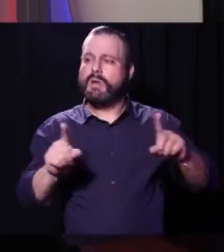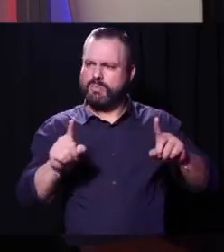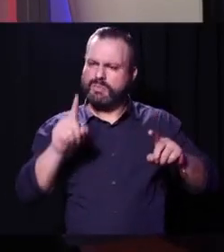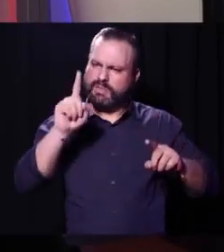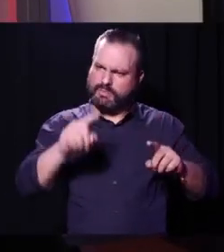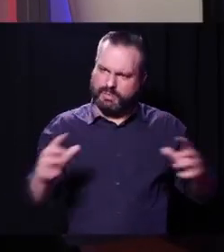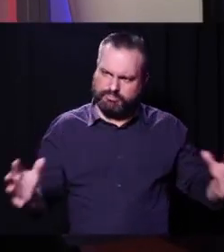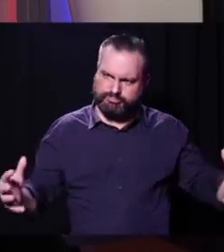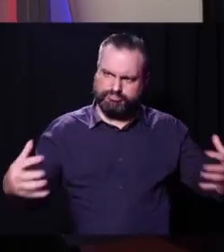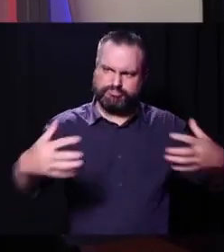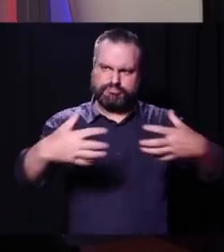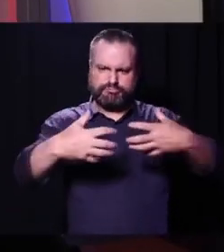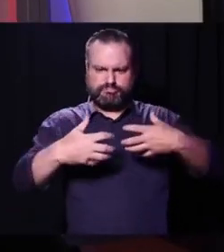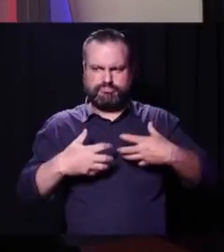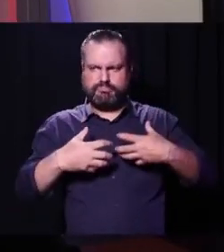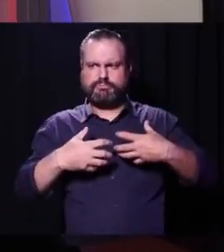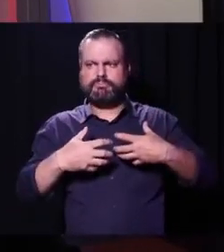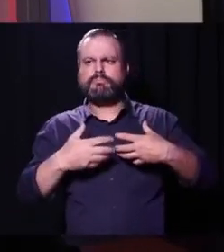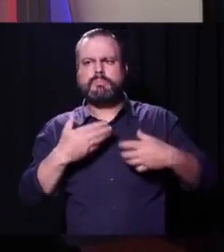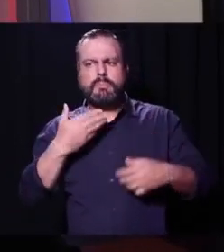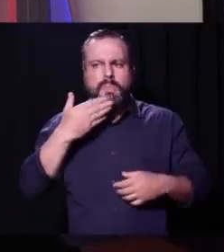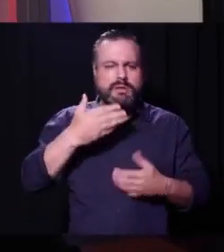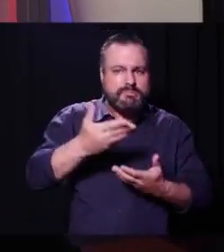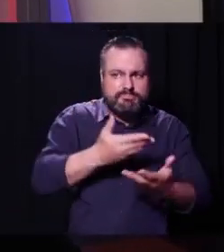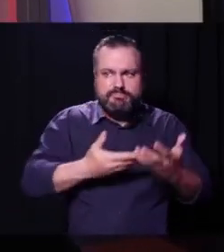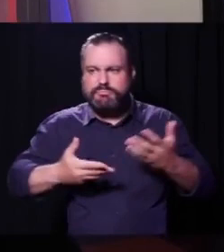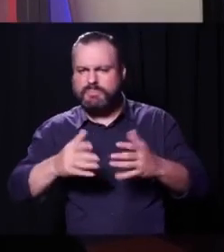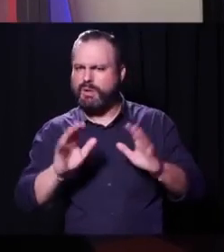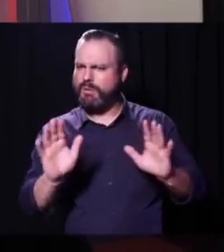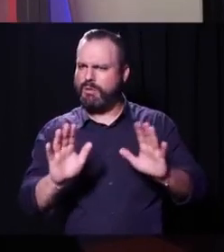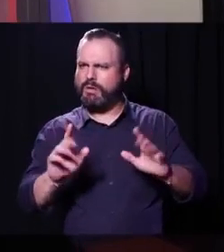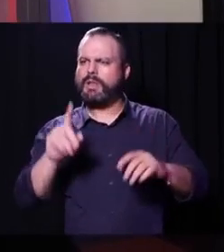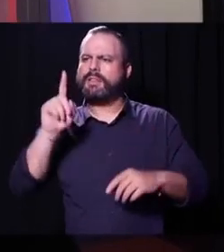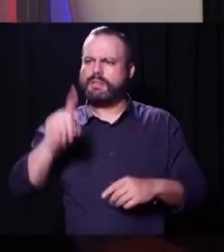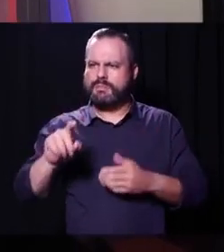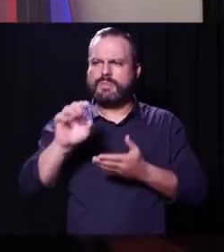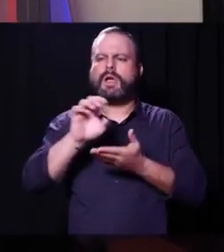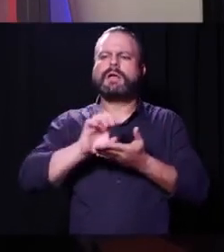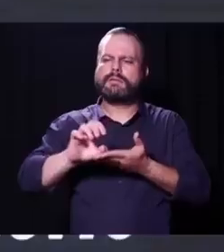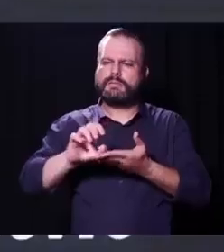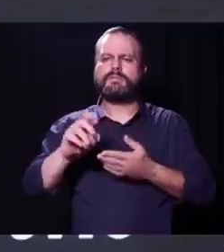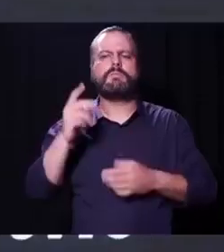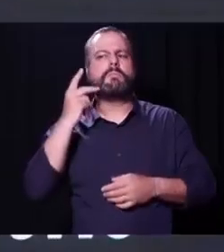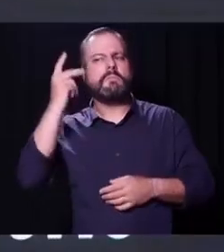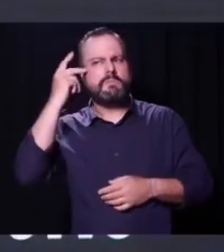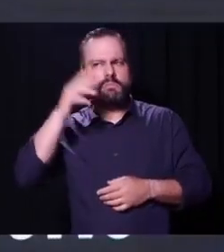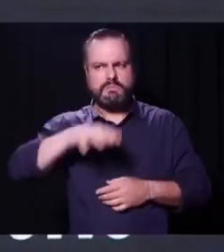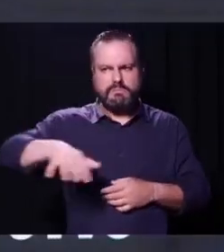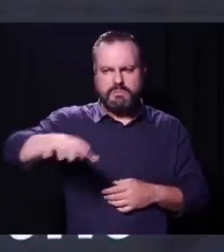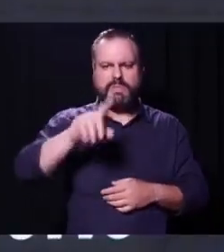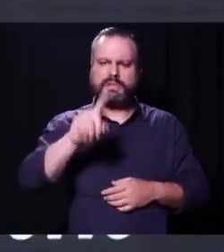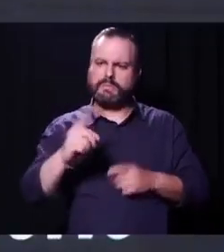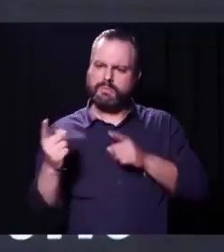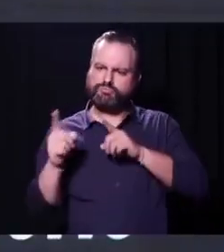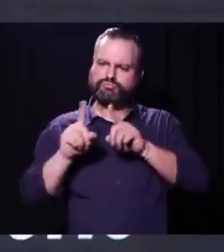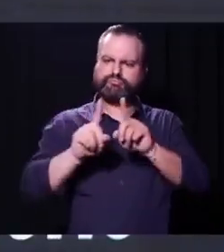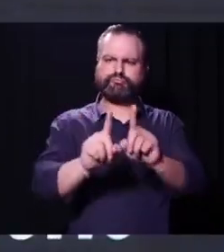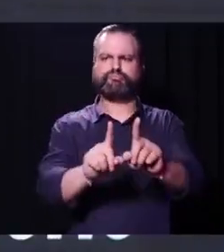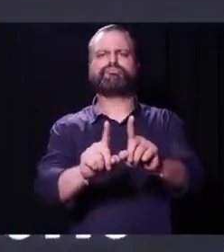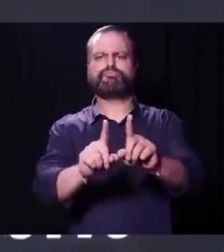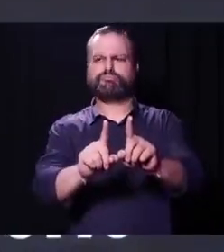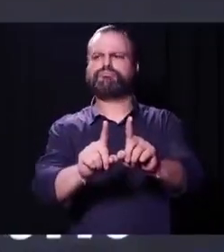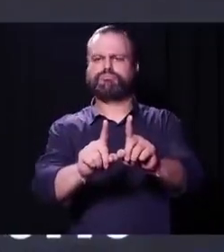la organización, dos, requerimos esas escuelas para padres, porque ahí en ese entorno, ahí es donde